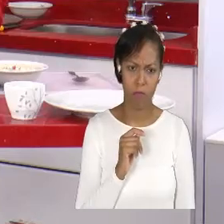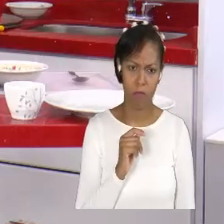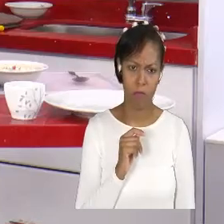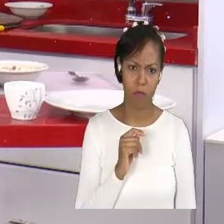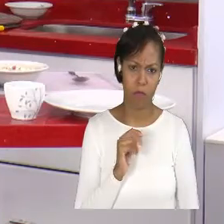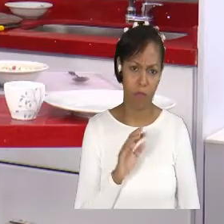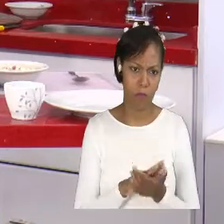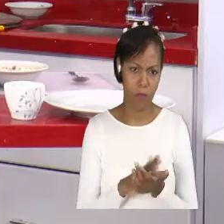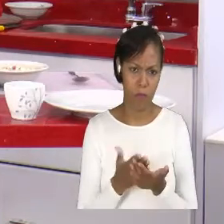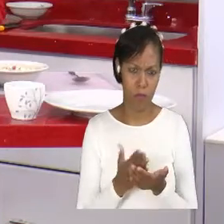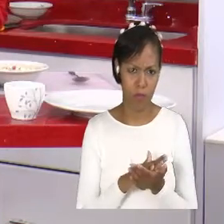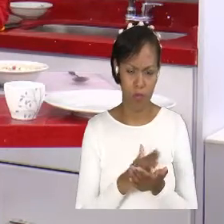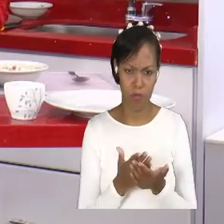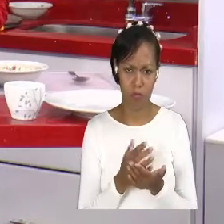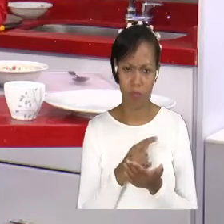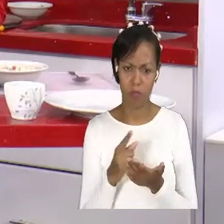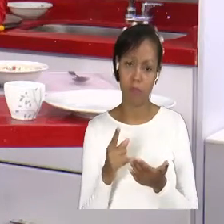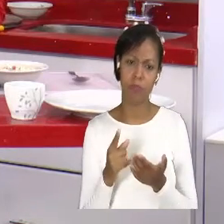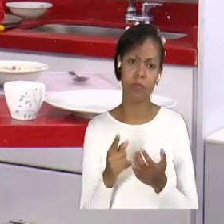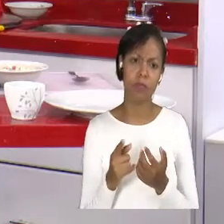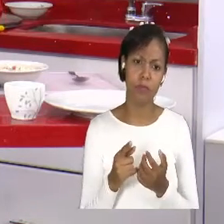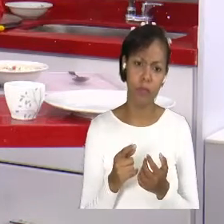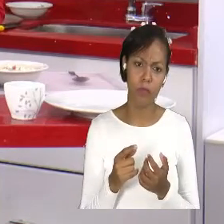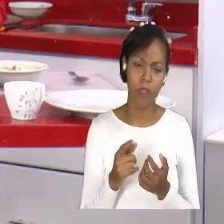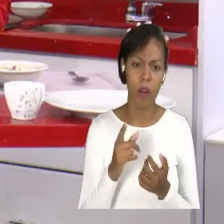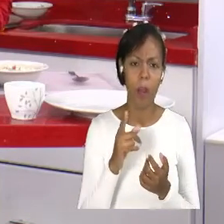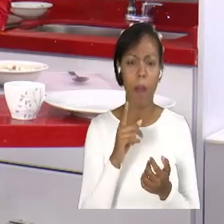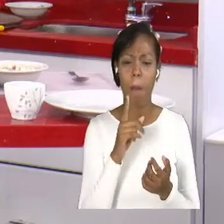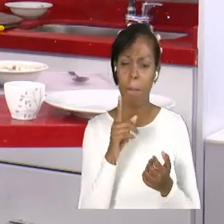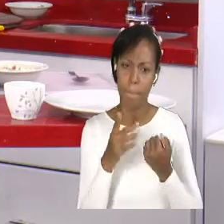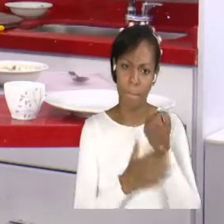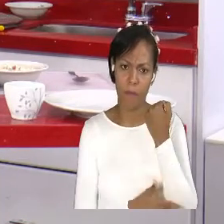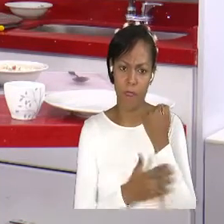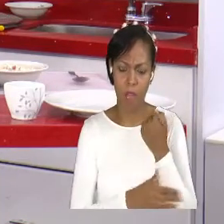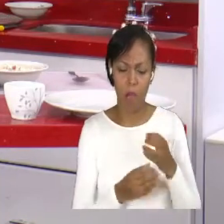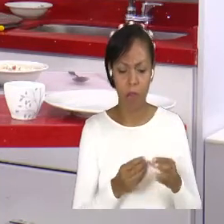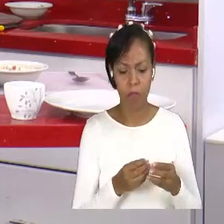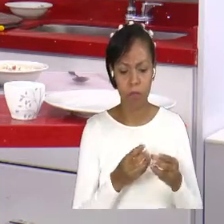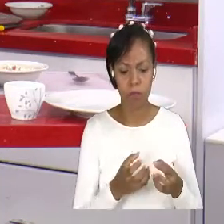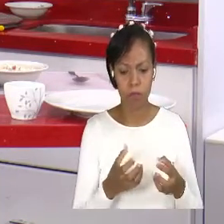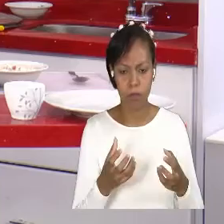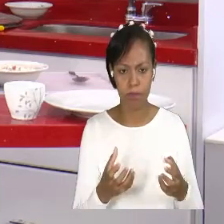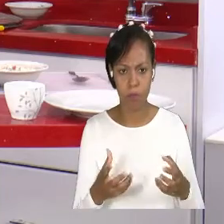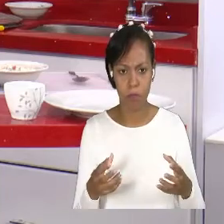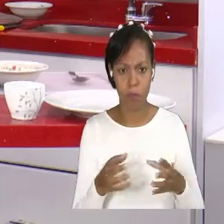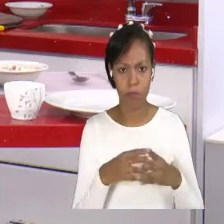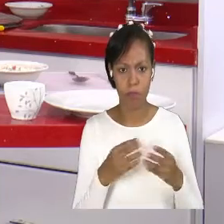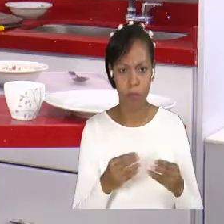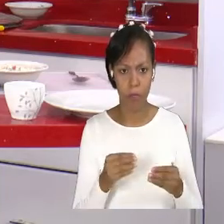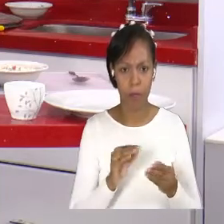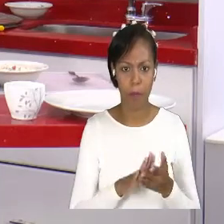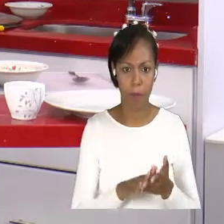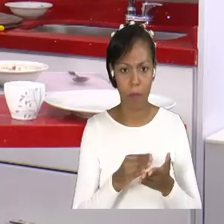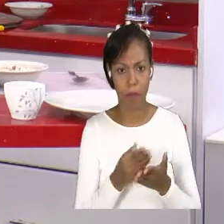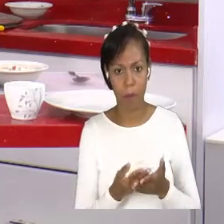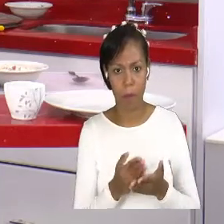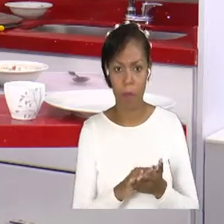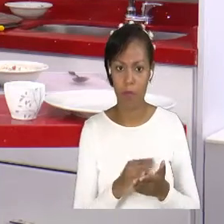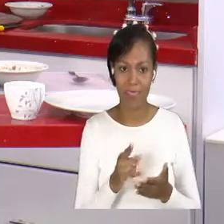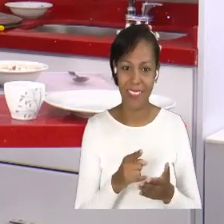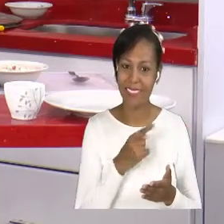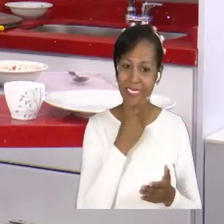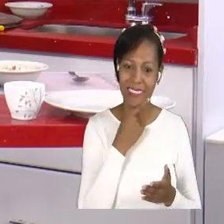ni el calabacín con... Porque la piña tiende a botar el juguito, ¿no? El zumito. Entonces, tiende a quedar como mermeladita y eso, ¿no? La dejaste